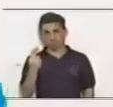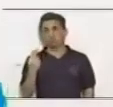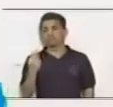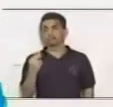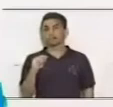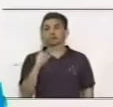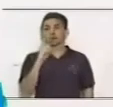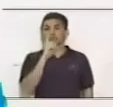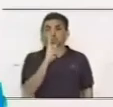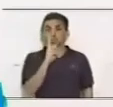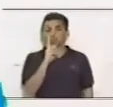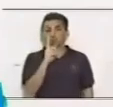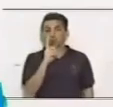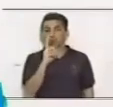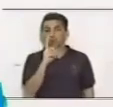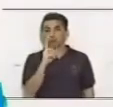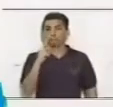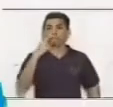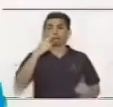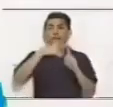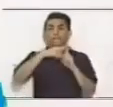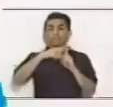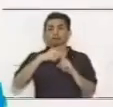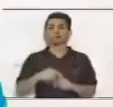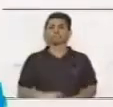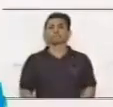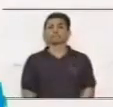1 más